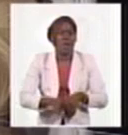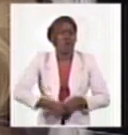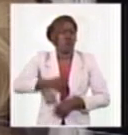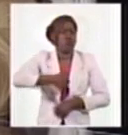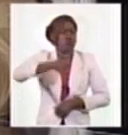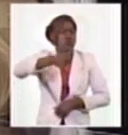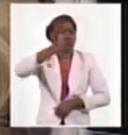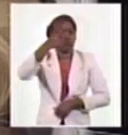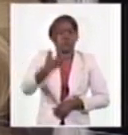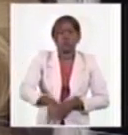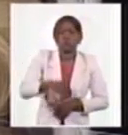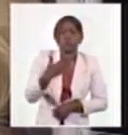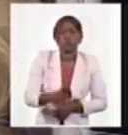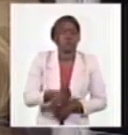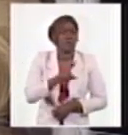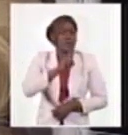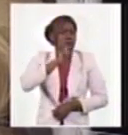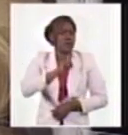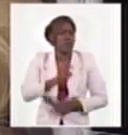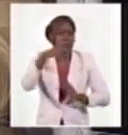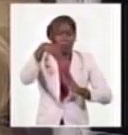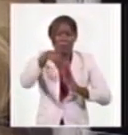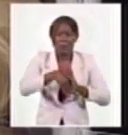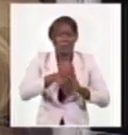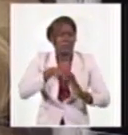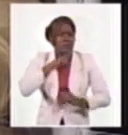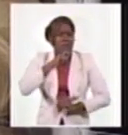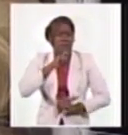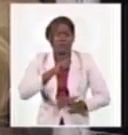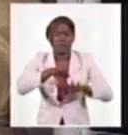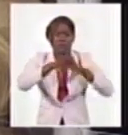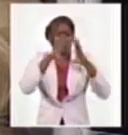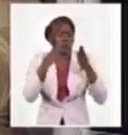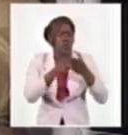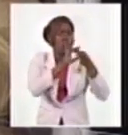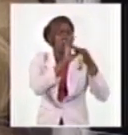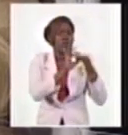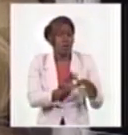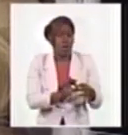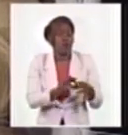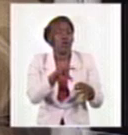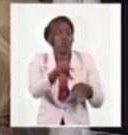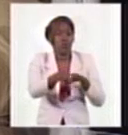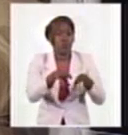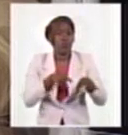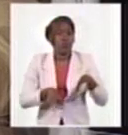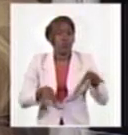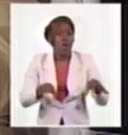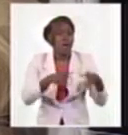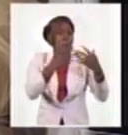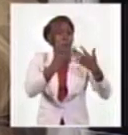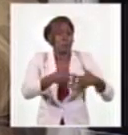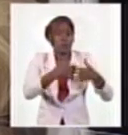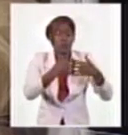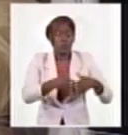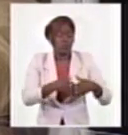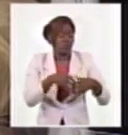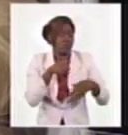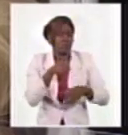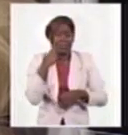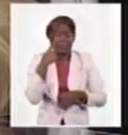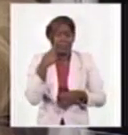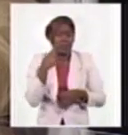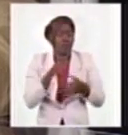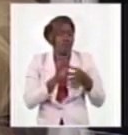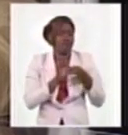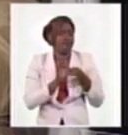parecen disminuir, crisis en distintos sectores productivos, en la industria inmobiliaria,